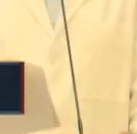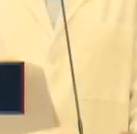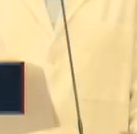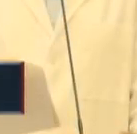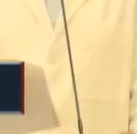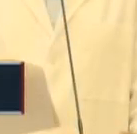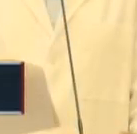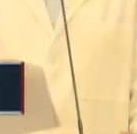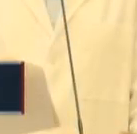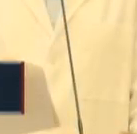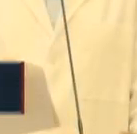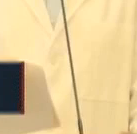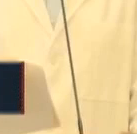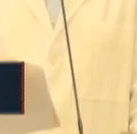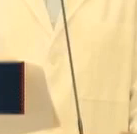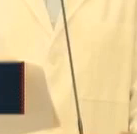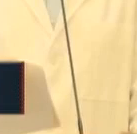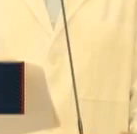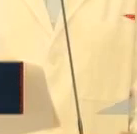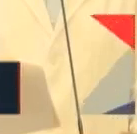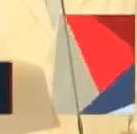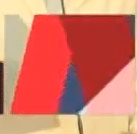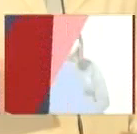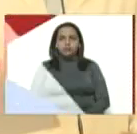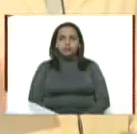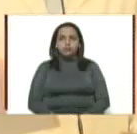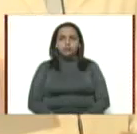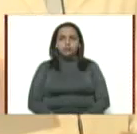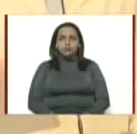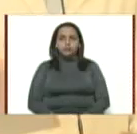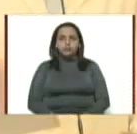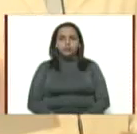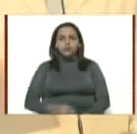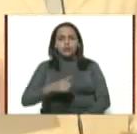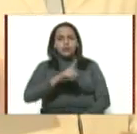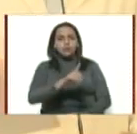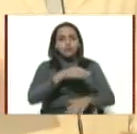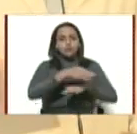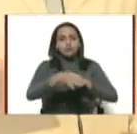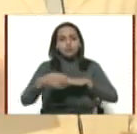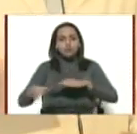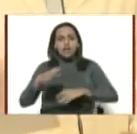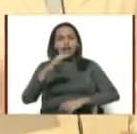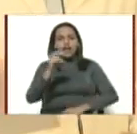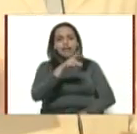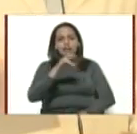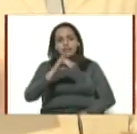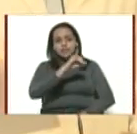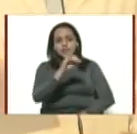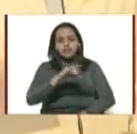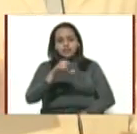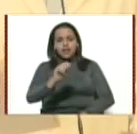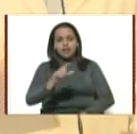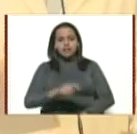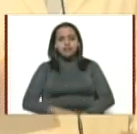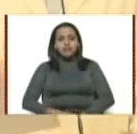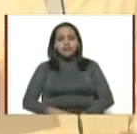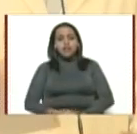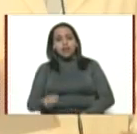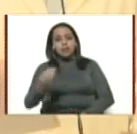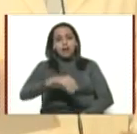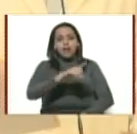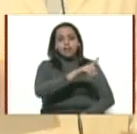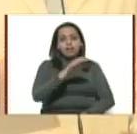Baruta, 2 del municipio Plaza, 1 del municipio Carrizal y 13 casos que